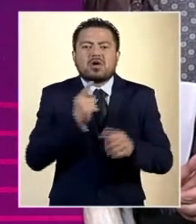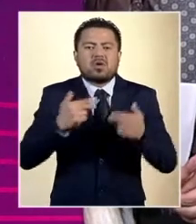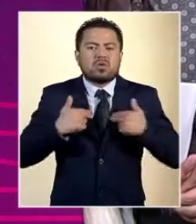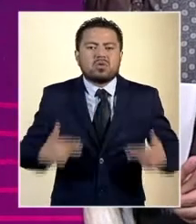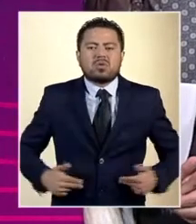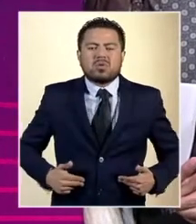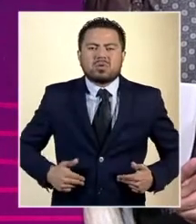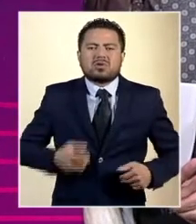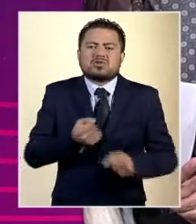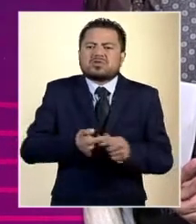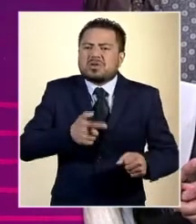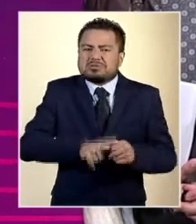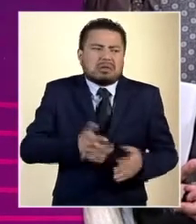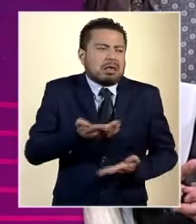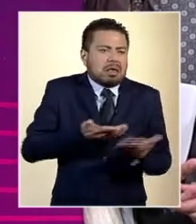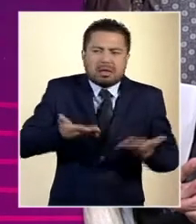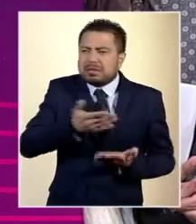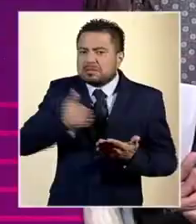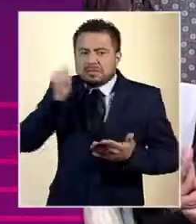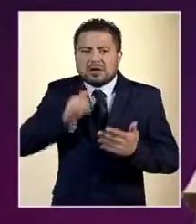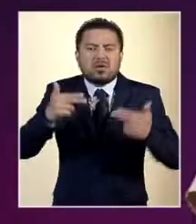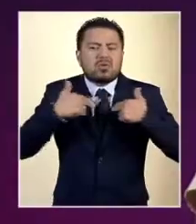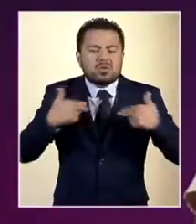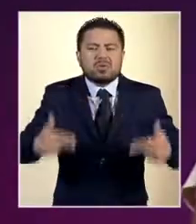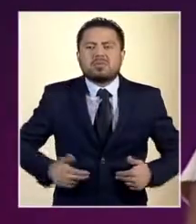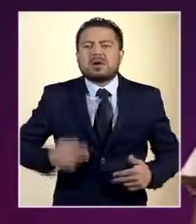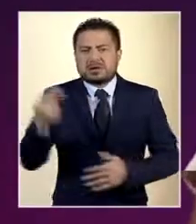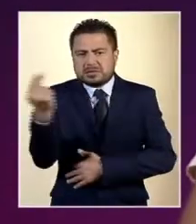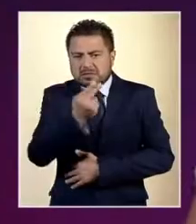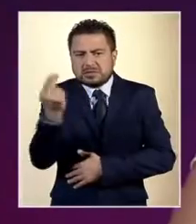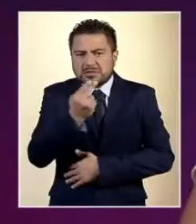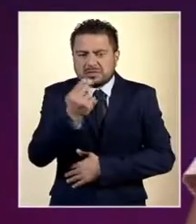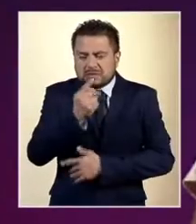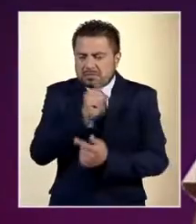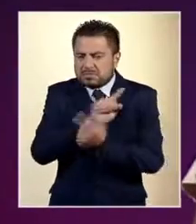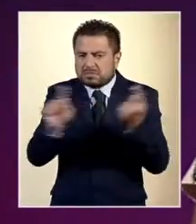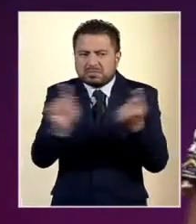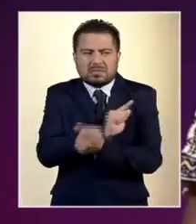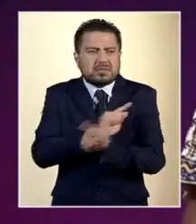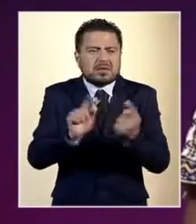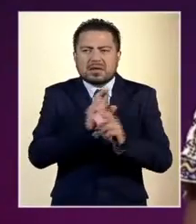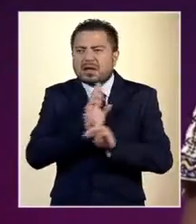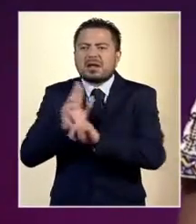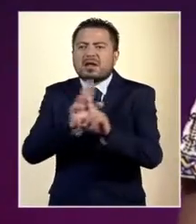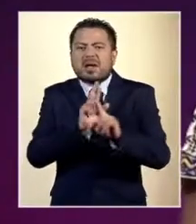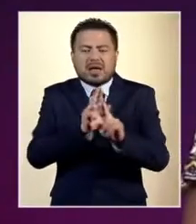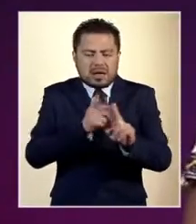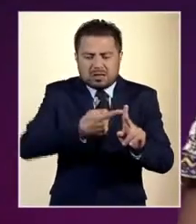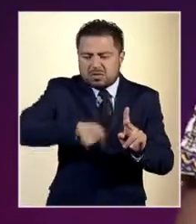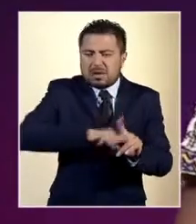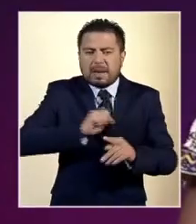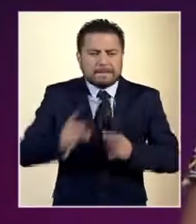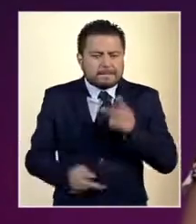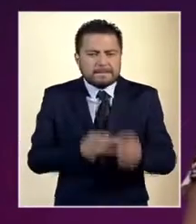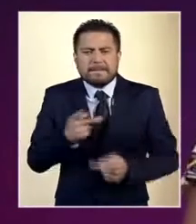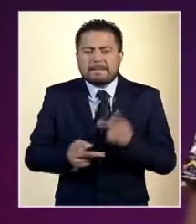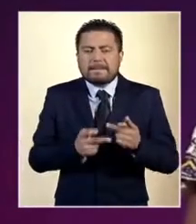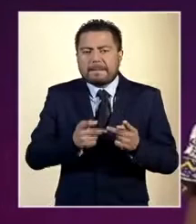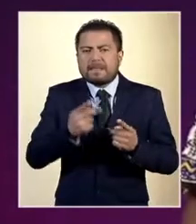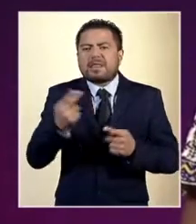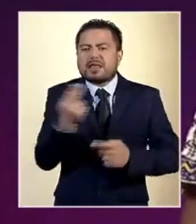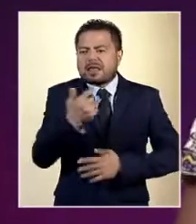somos hipersociales y porque los humanos necesitamos encontrar respuestas a nuestras preguntas, a